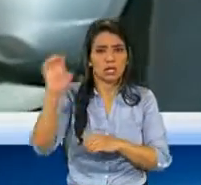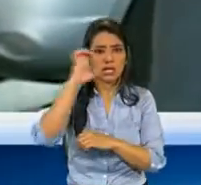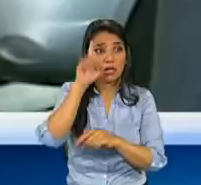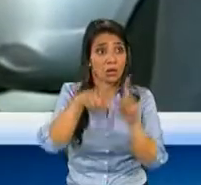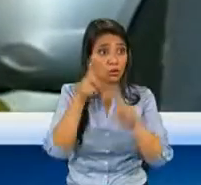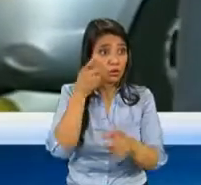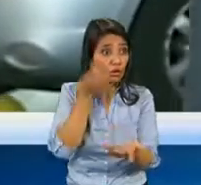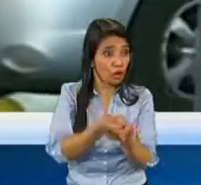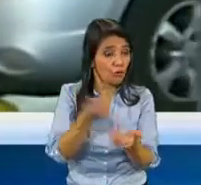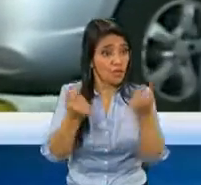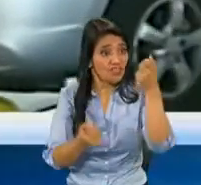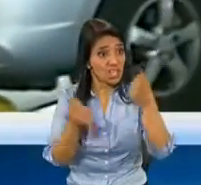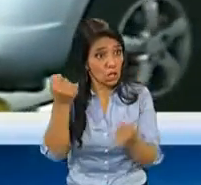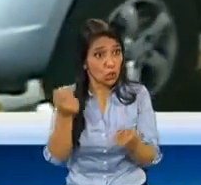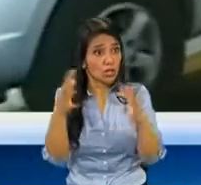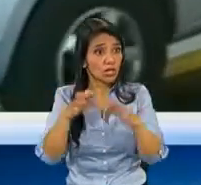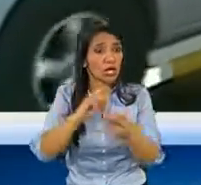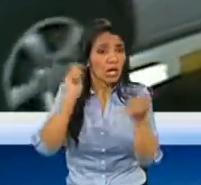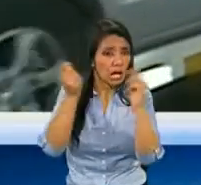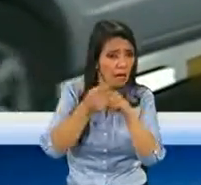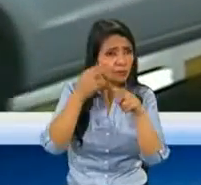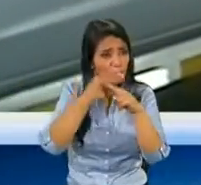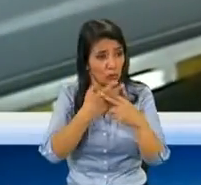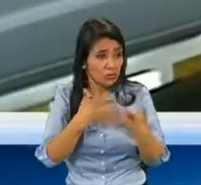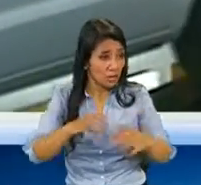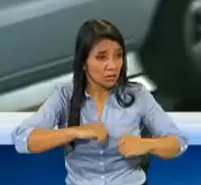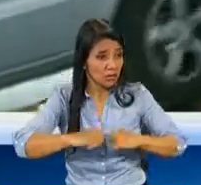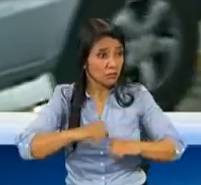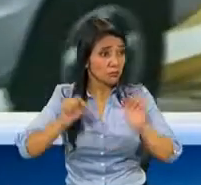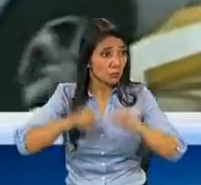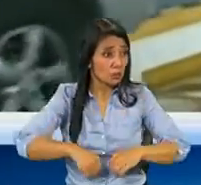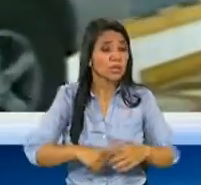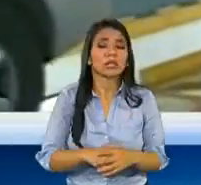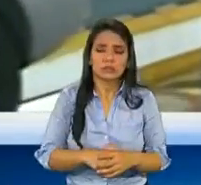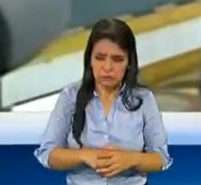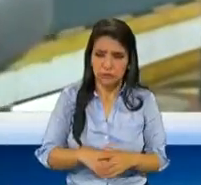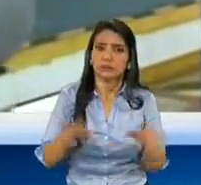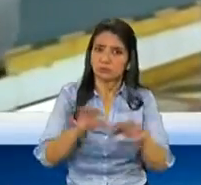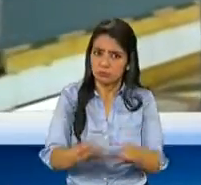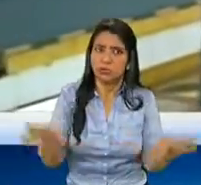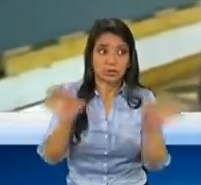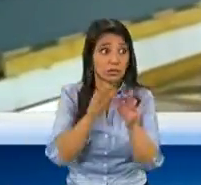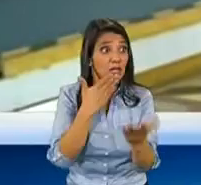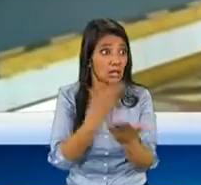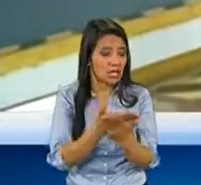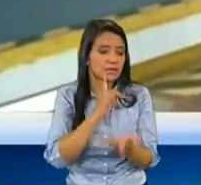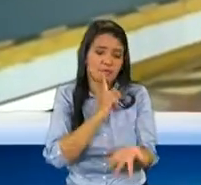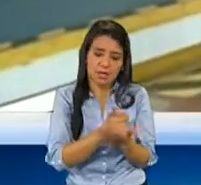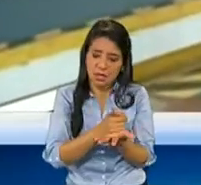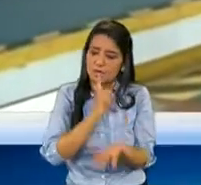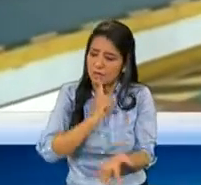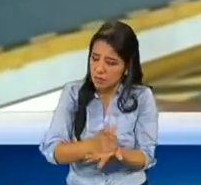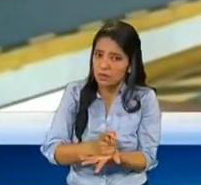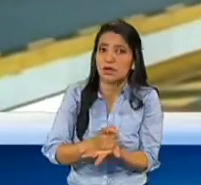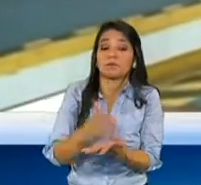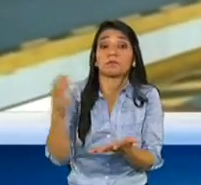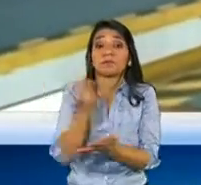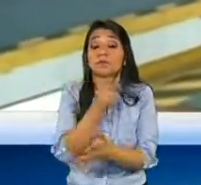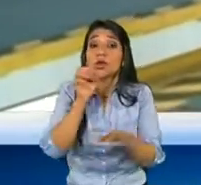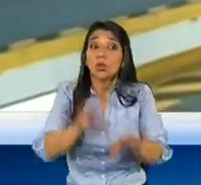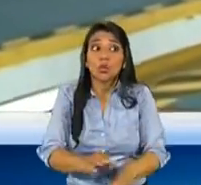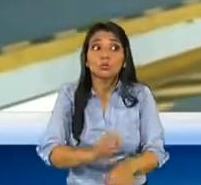compren sus vehículos quieran hacer cambios de dominios todos esos trámites también eso es importante también muchas gracias es importante recordar que el tema de los